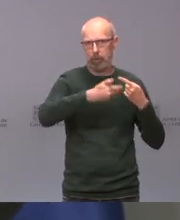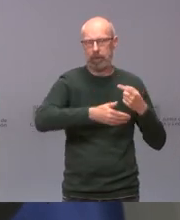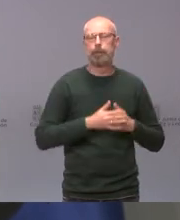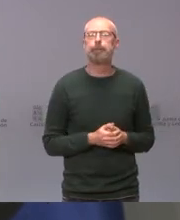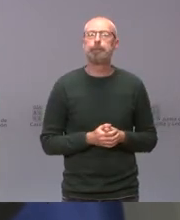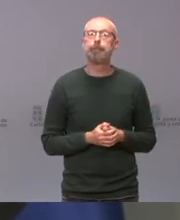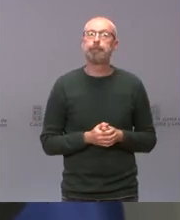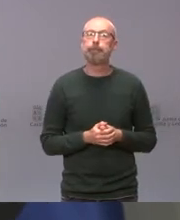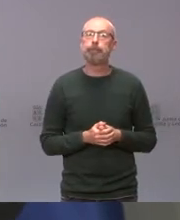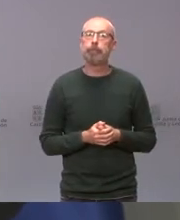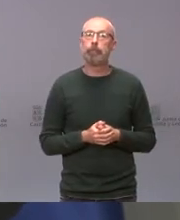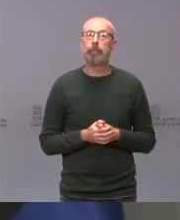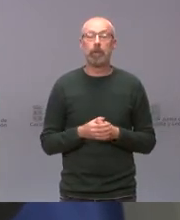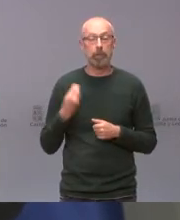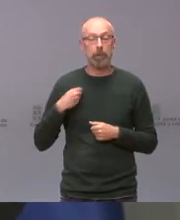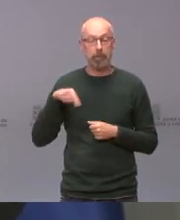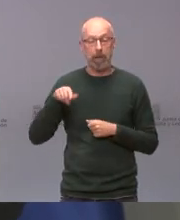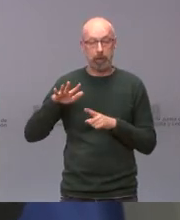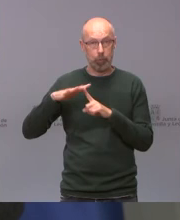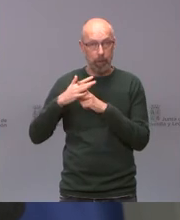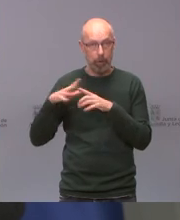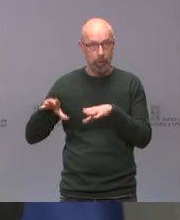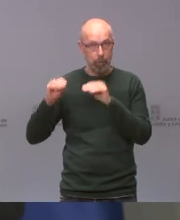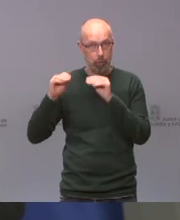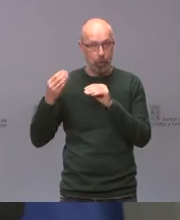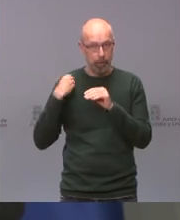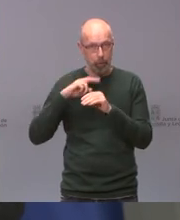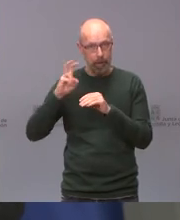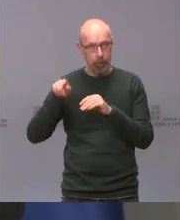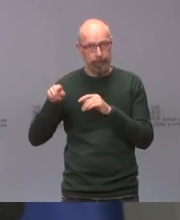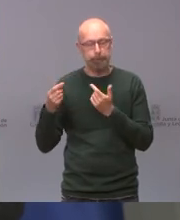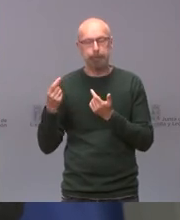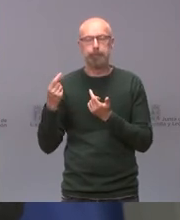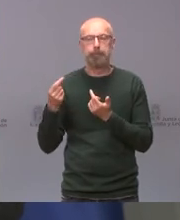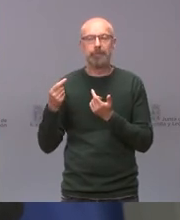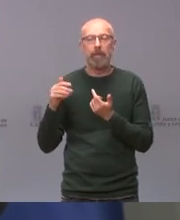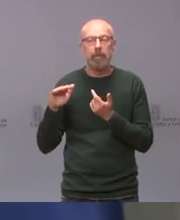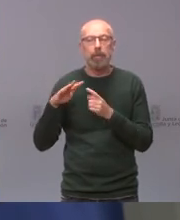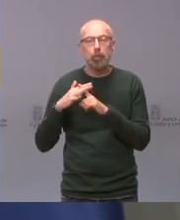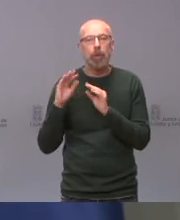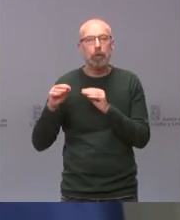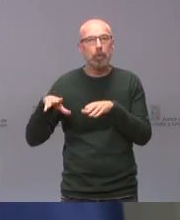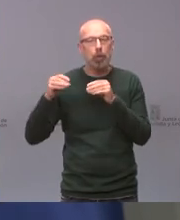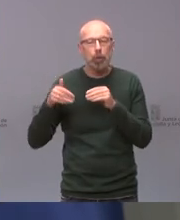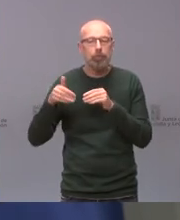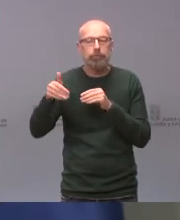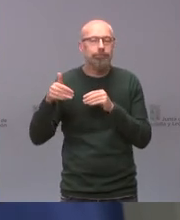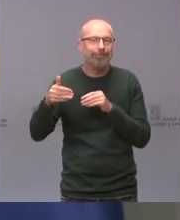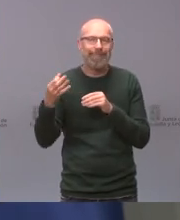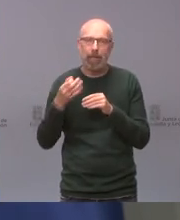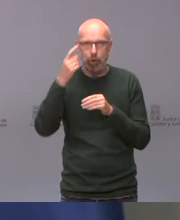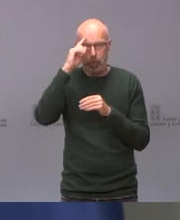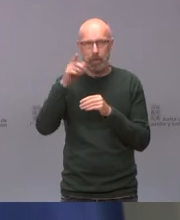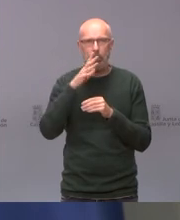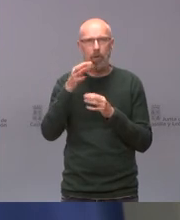la estrategia. Sobre lo que va a ocurrir en Burgos, pues no lo sé. porque las cifras de Burgos en este momento, se las